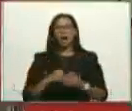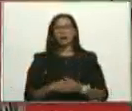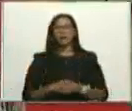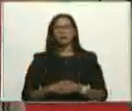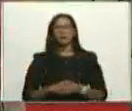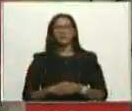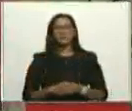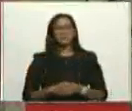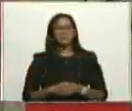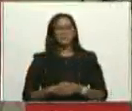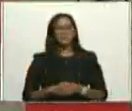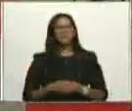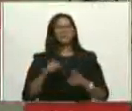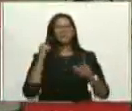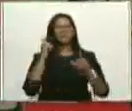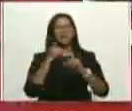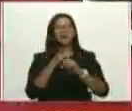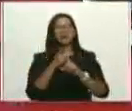la generación